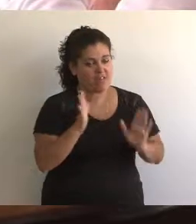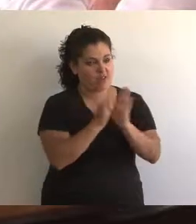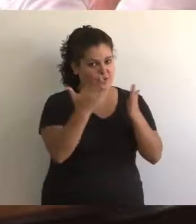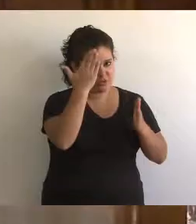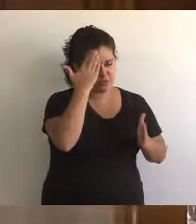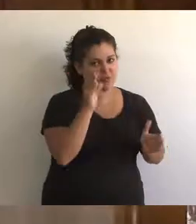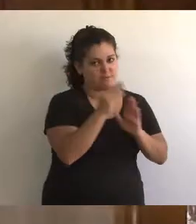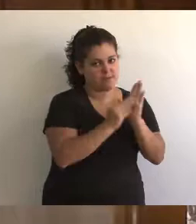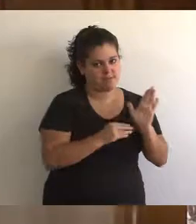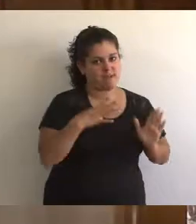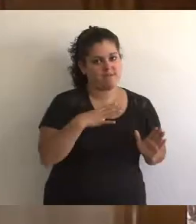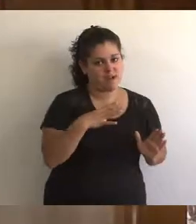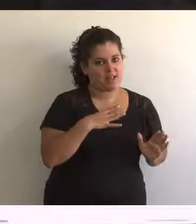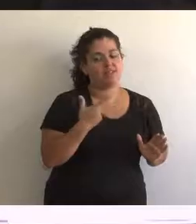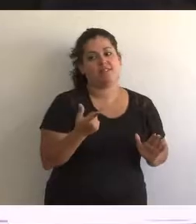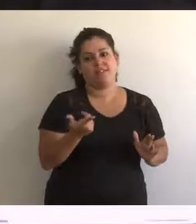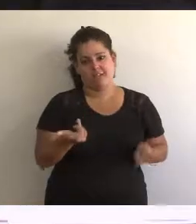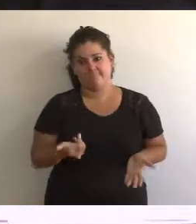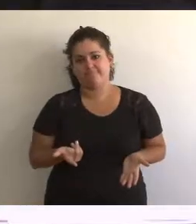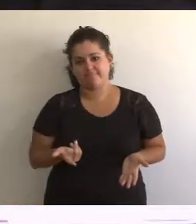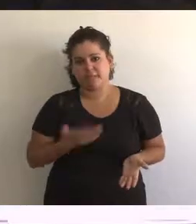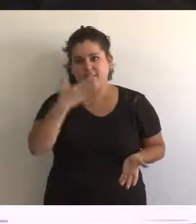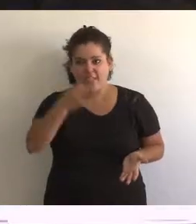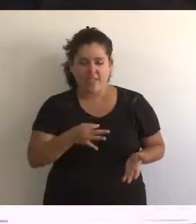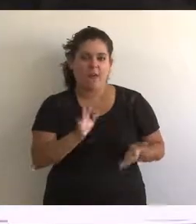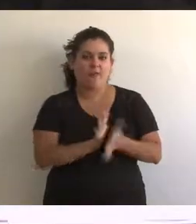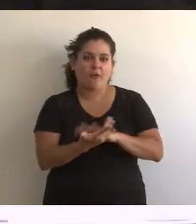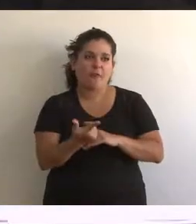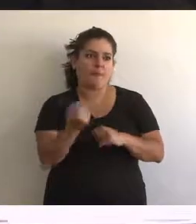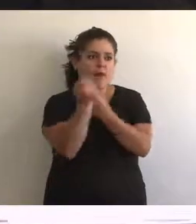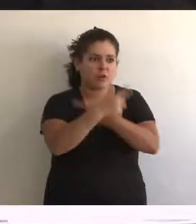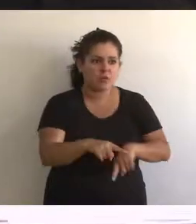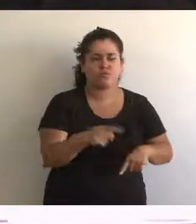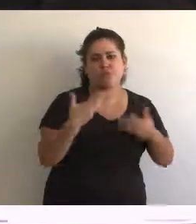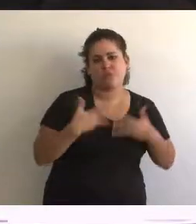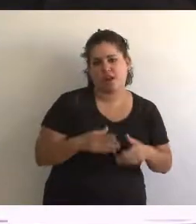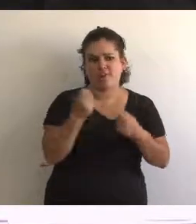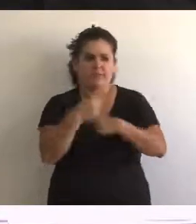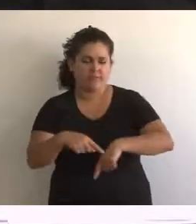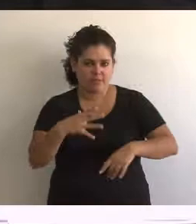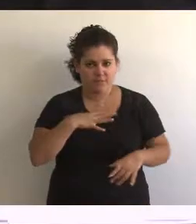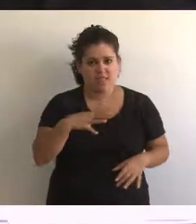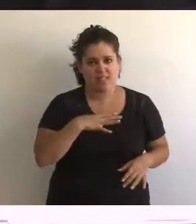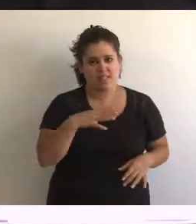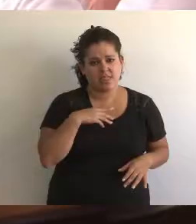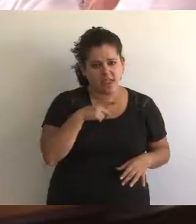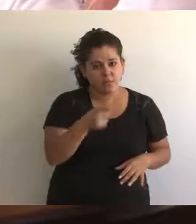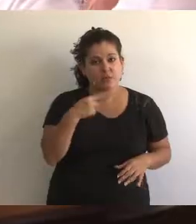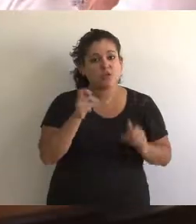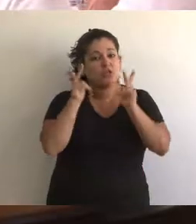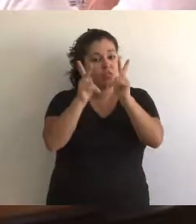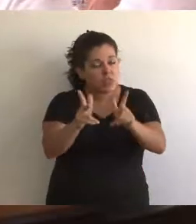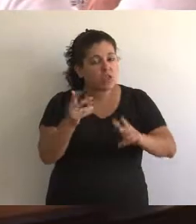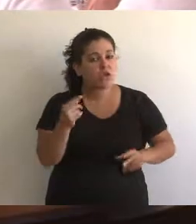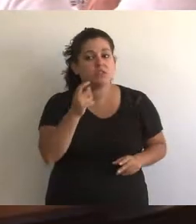la Constitución y empezar a plasmar derechos y posiciones sobre recursos naturales, etcétera, en ella. Pero